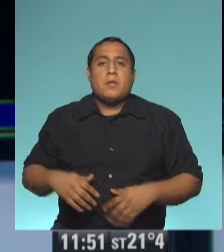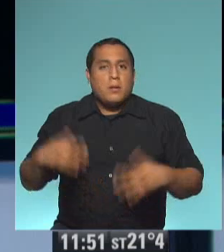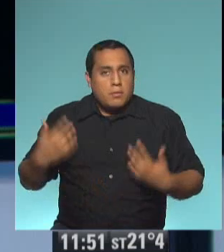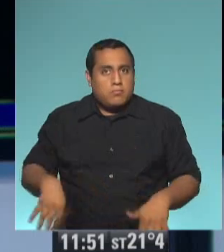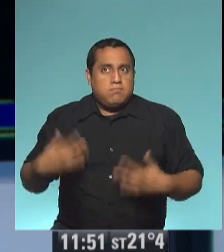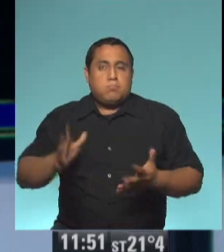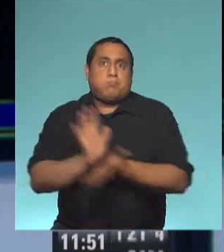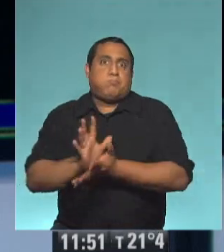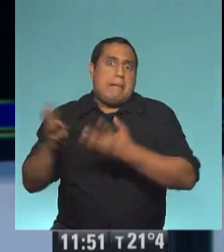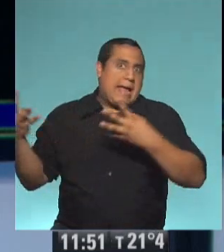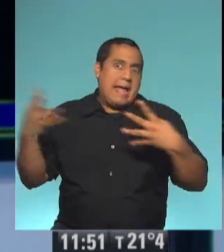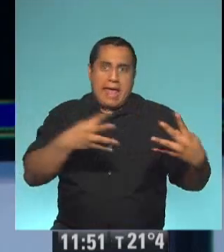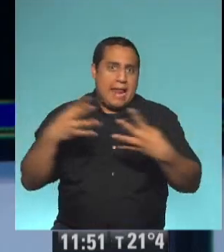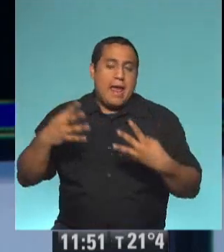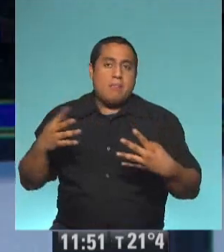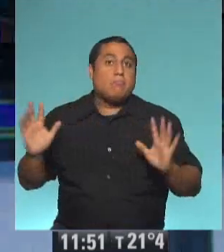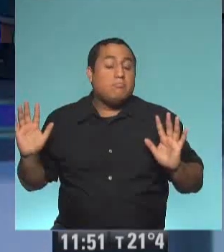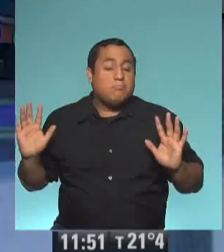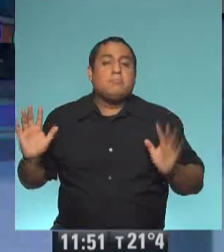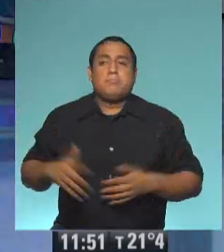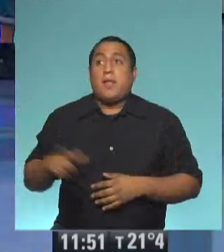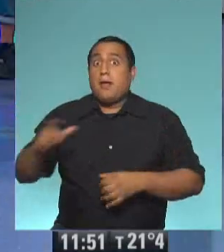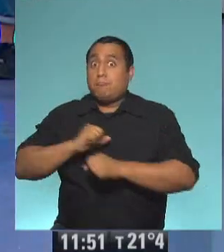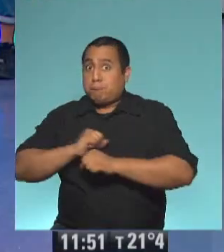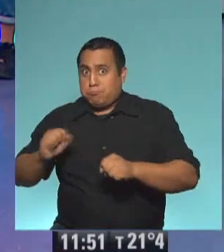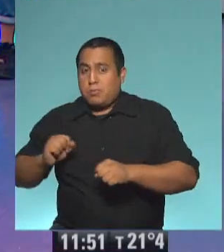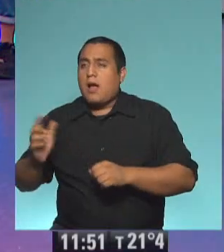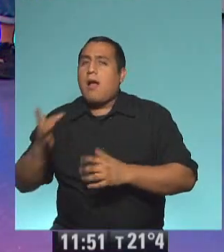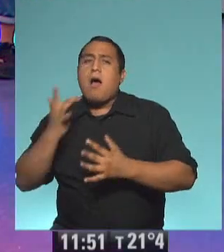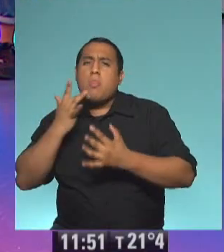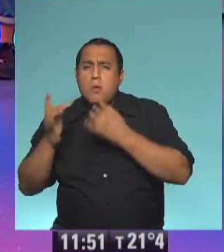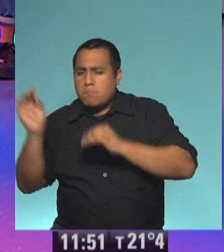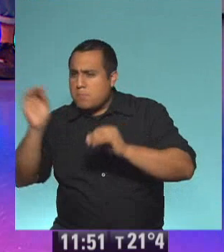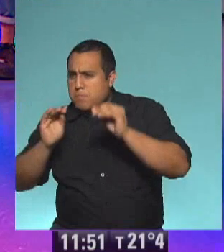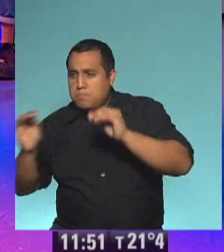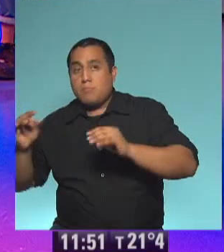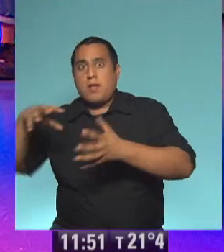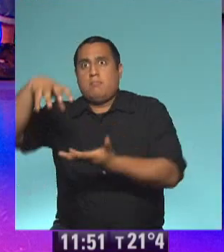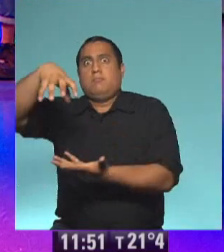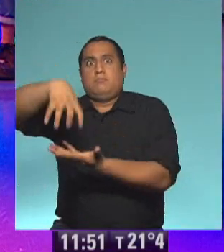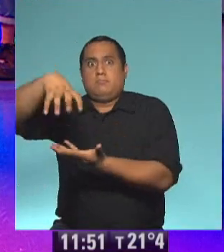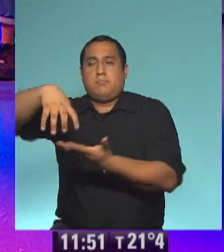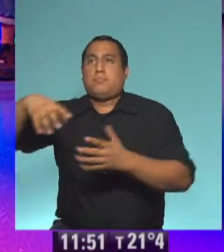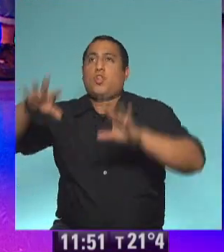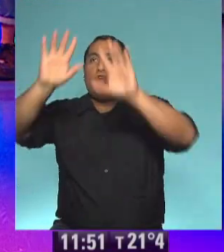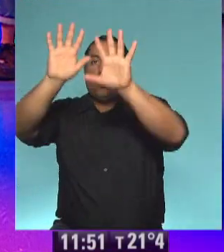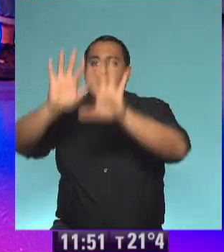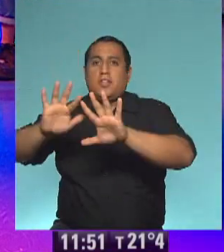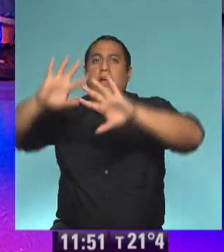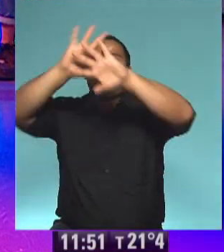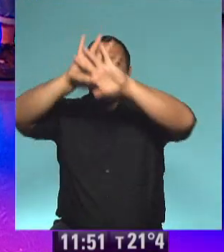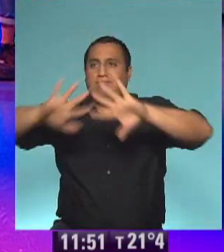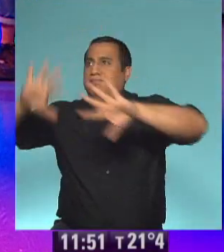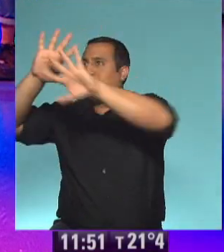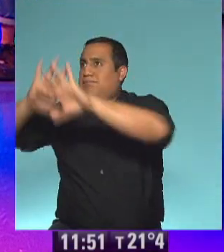la guerra. A ver. La Gorda había decorado muy bien el local, con cortinitas cuadriculadas en las